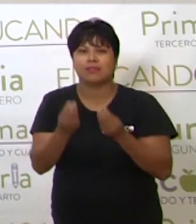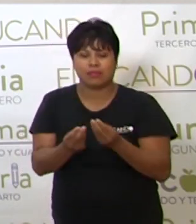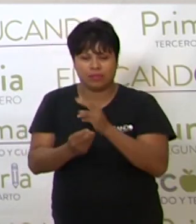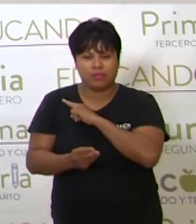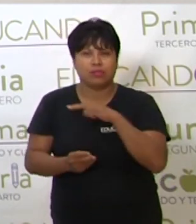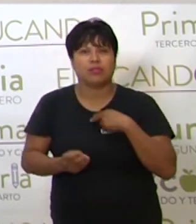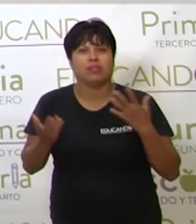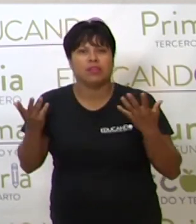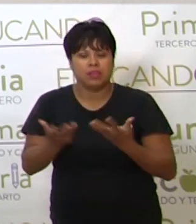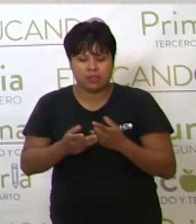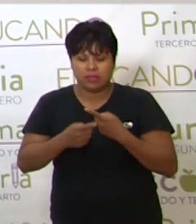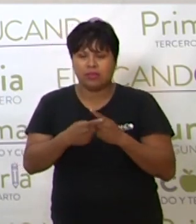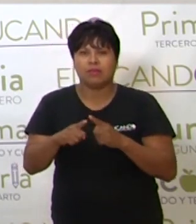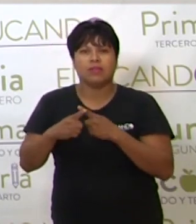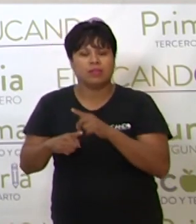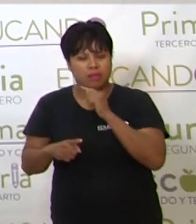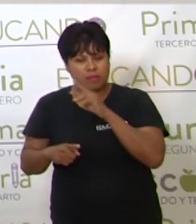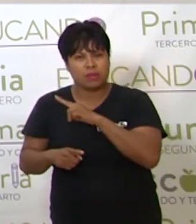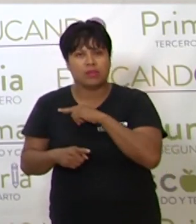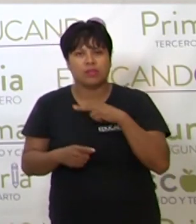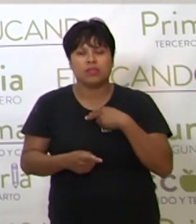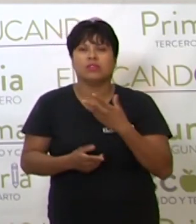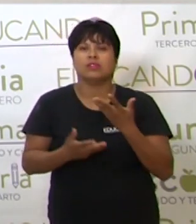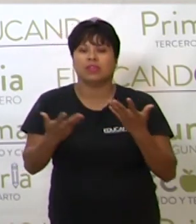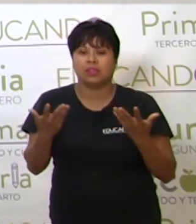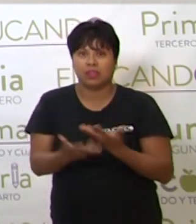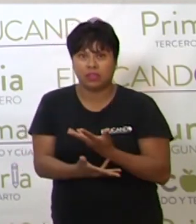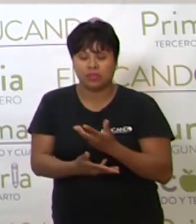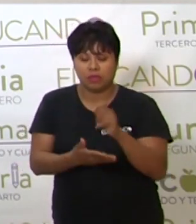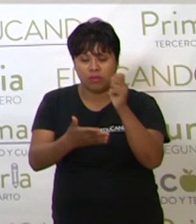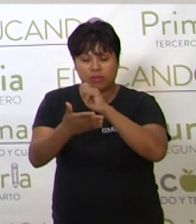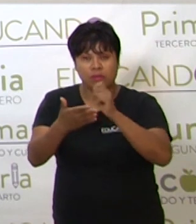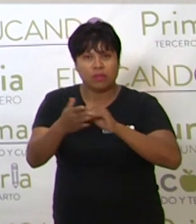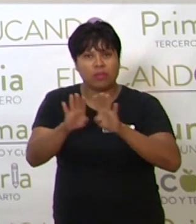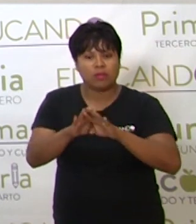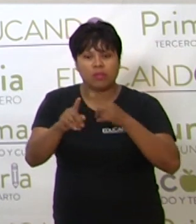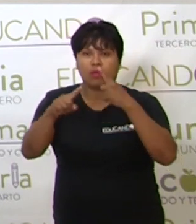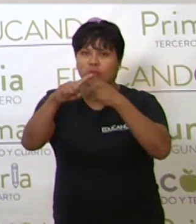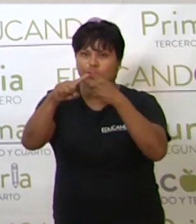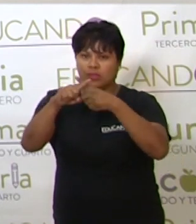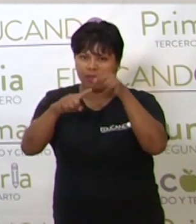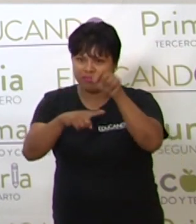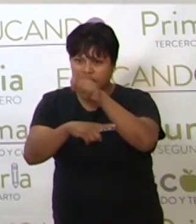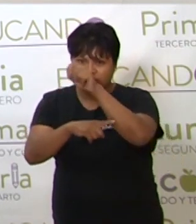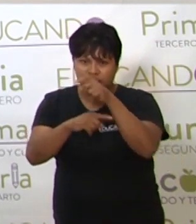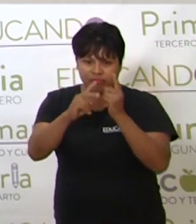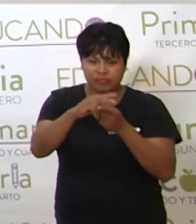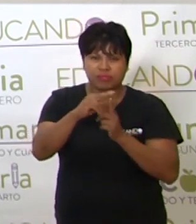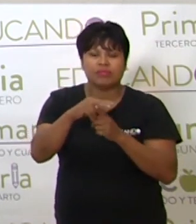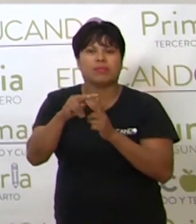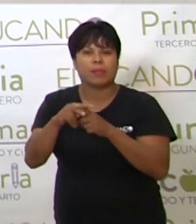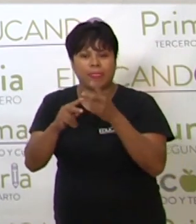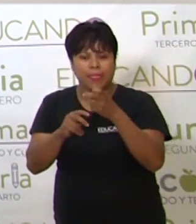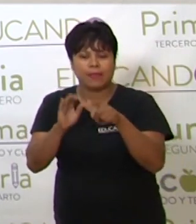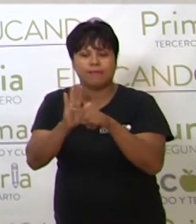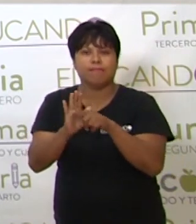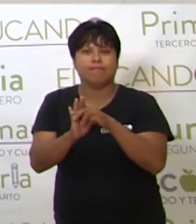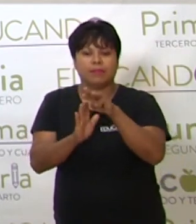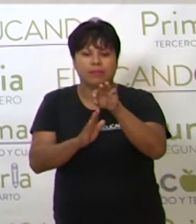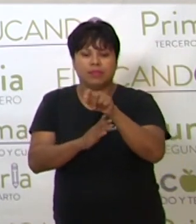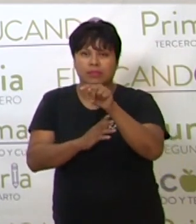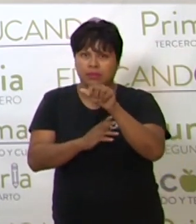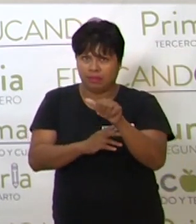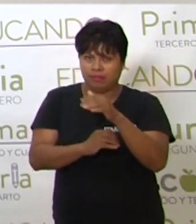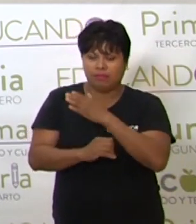hemos representado gráficamente y también hemos desarrollado el turismo utilizando el método cruzado para hacer esta resta de fracciones mixtas